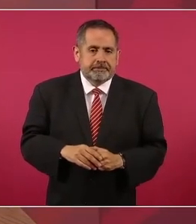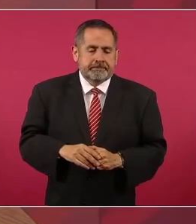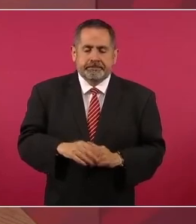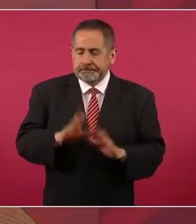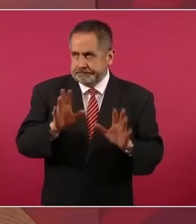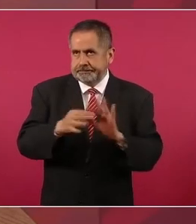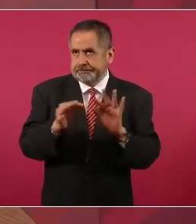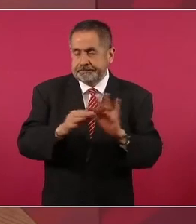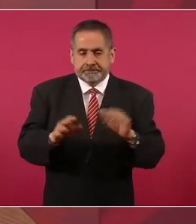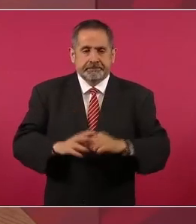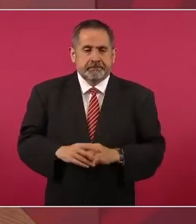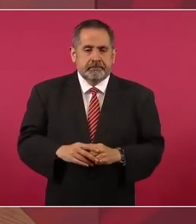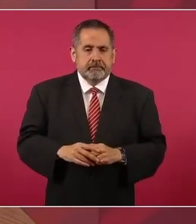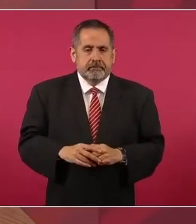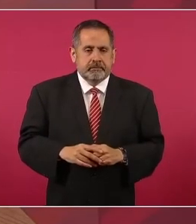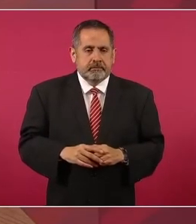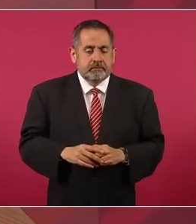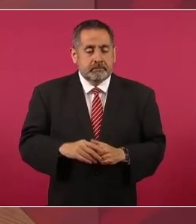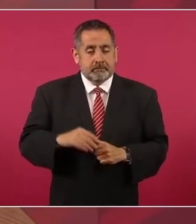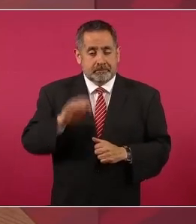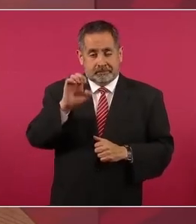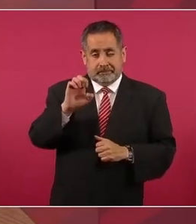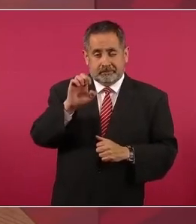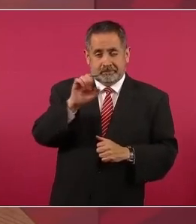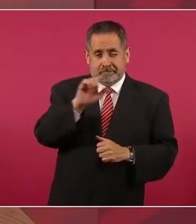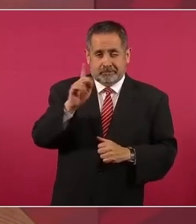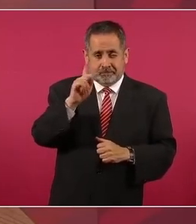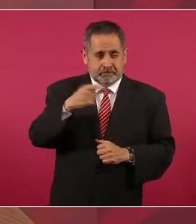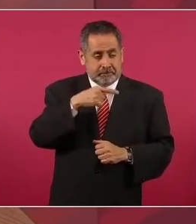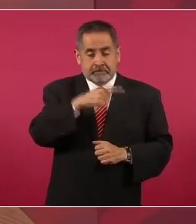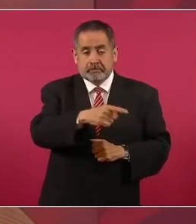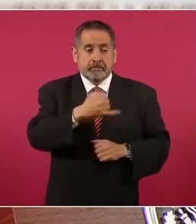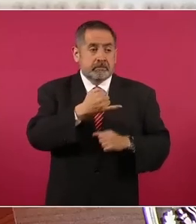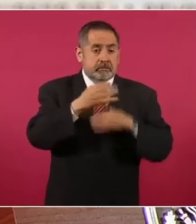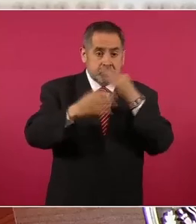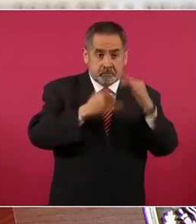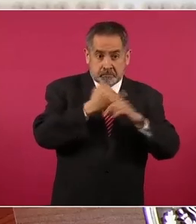Bueno, hizo el cálculo en un informe